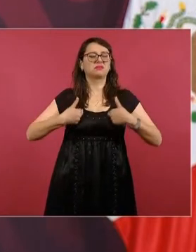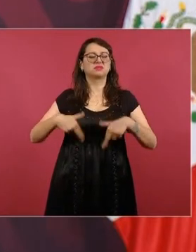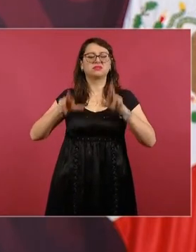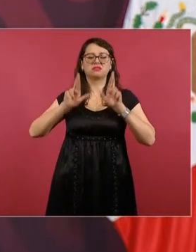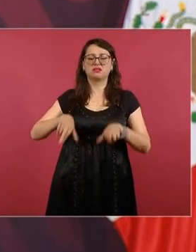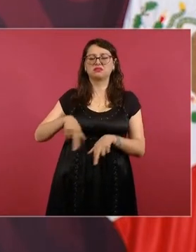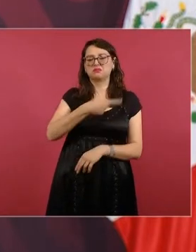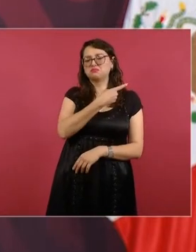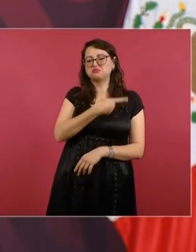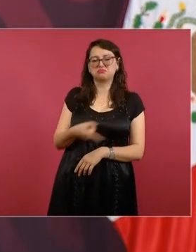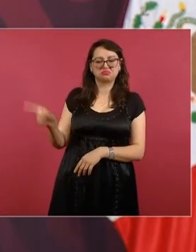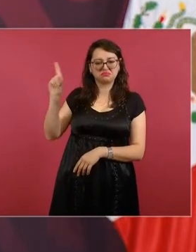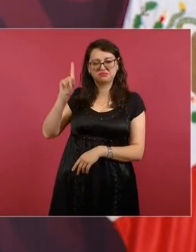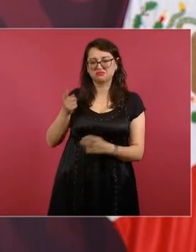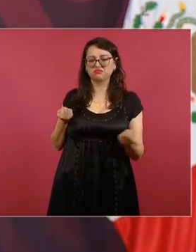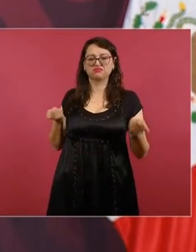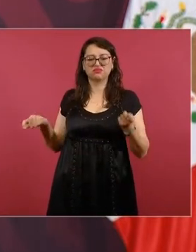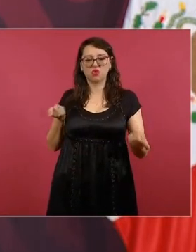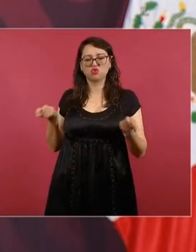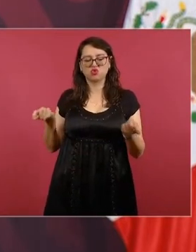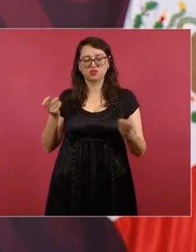virreyes a dominar